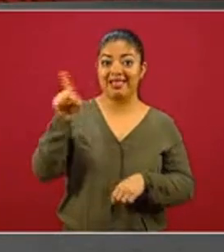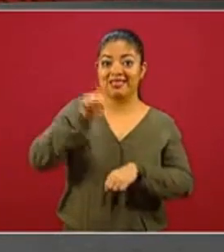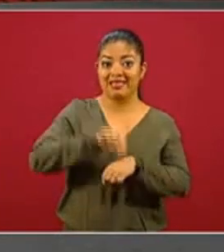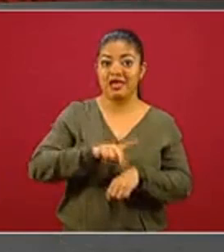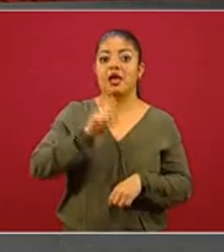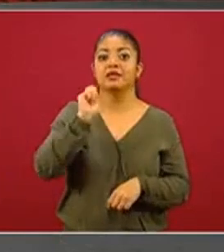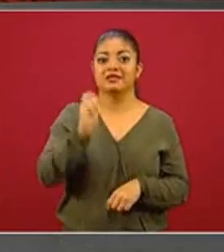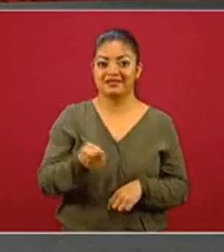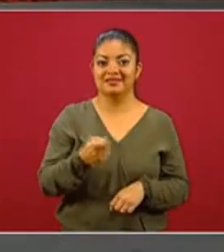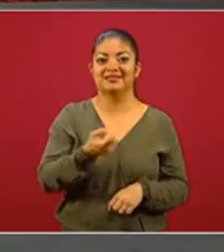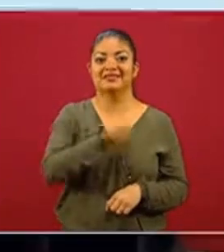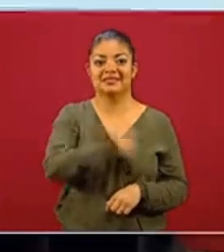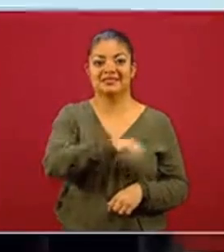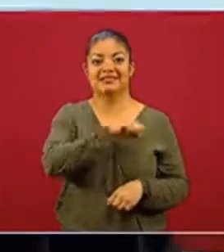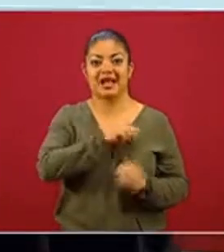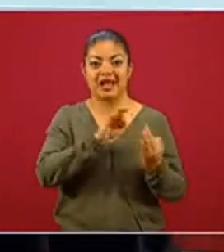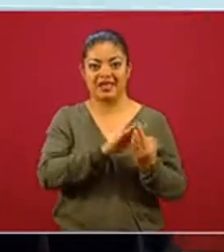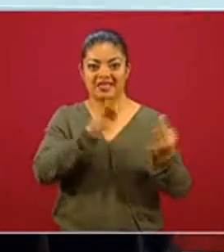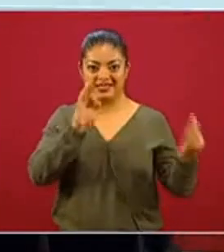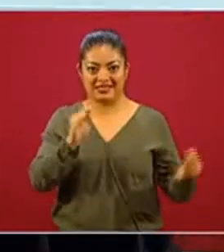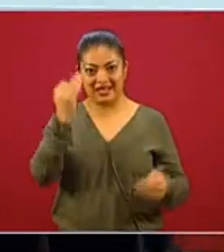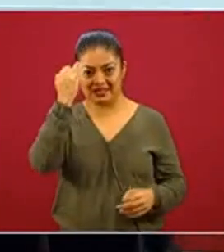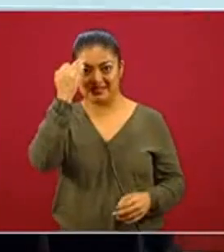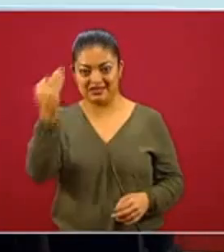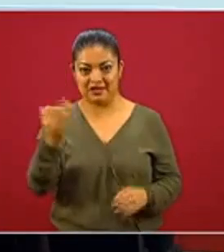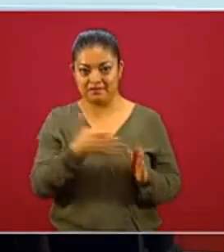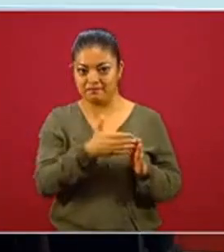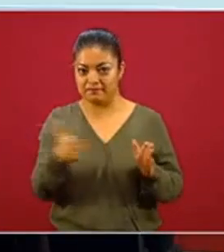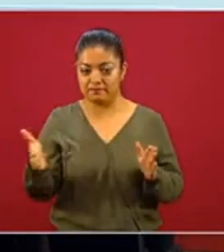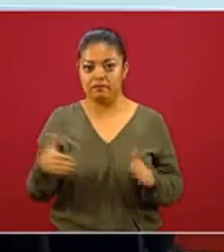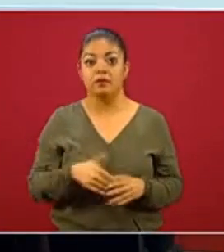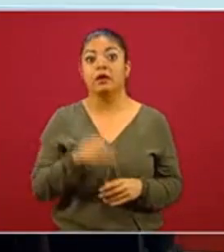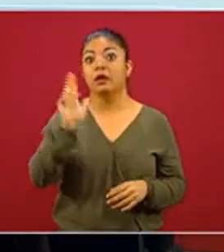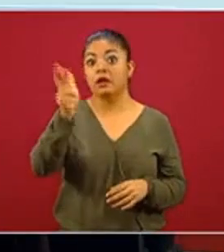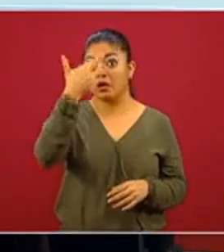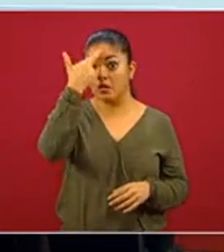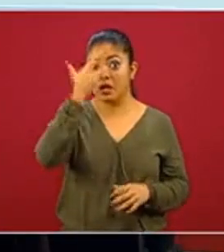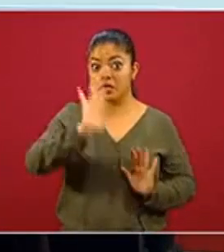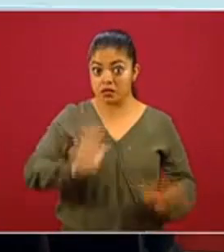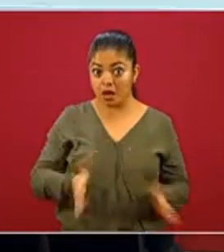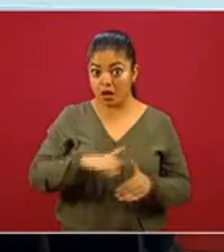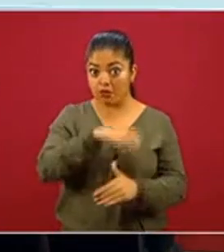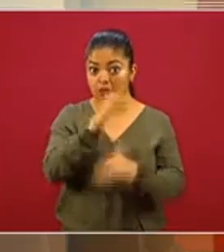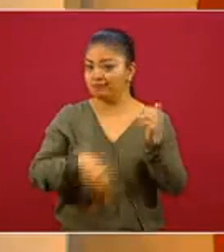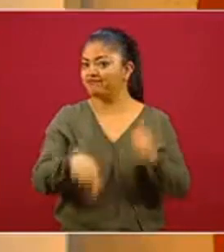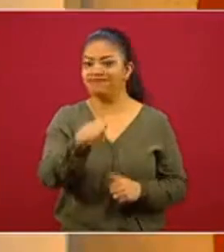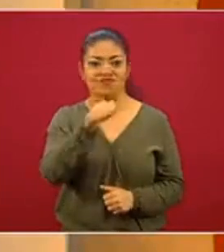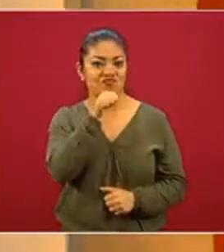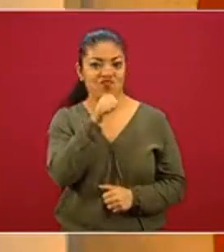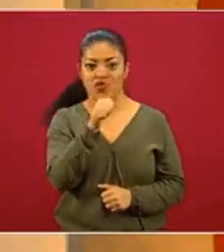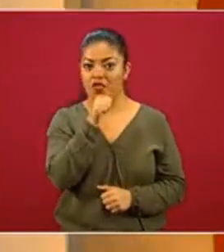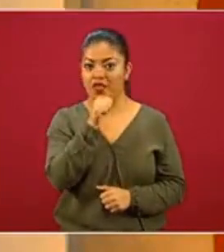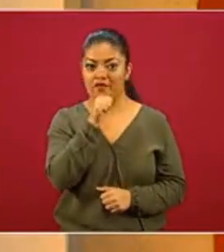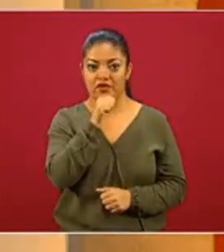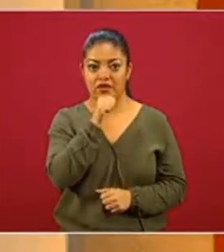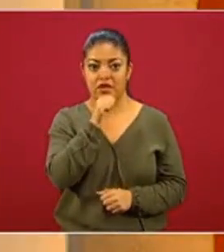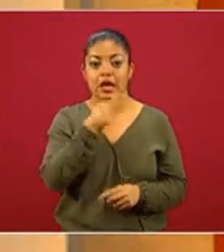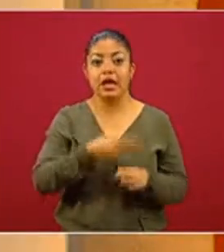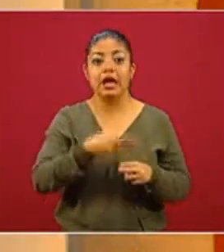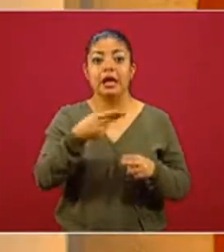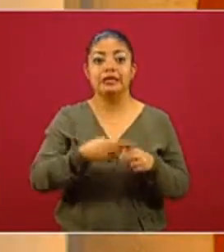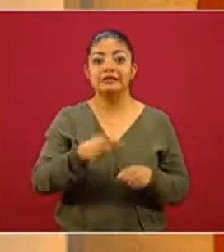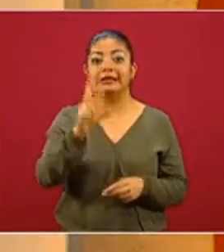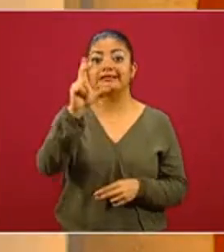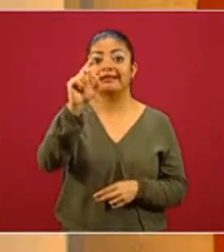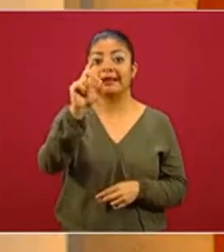de Sana Distancia. Recordatorio: no ha terminado la Jornada Nacional de Sana Distancia. De aquí al 30 de